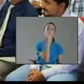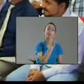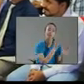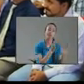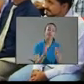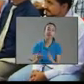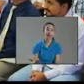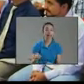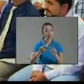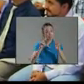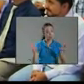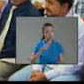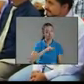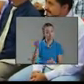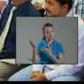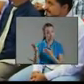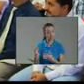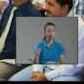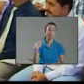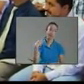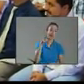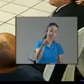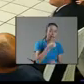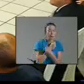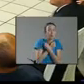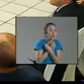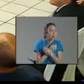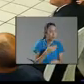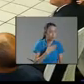Está bien, Señor. ¿Estará bien con medio día, Señor?